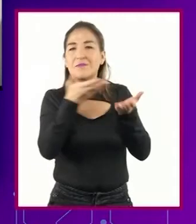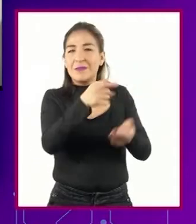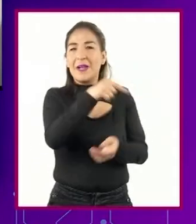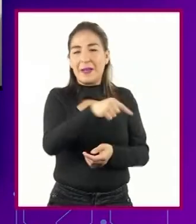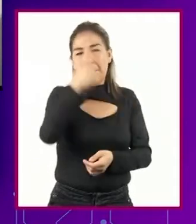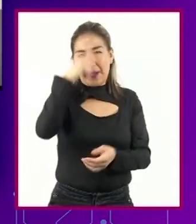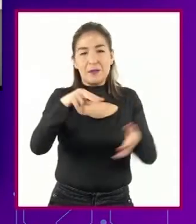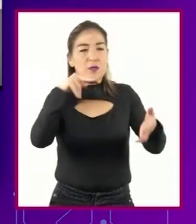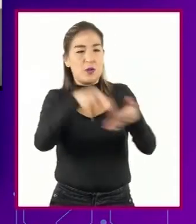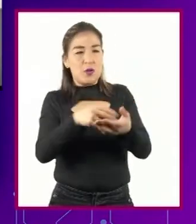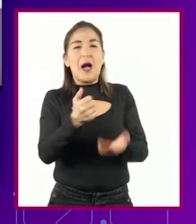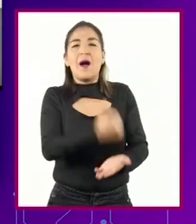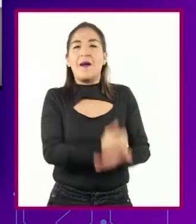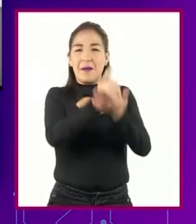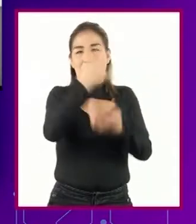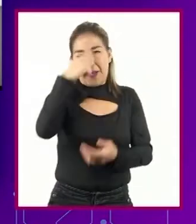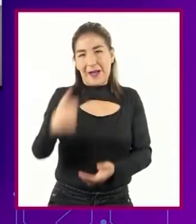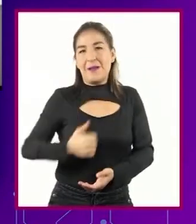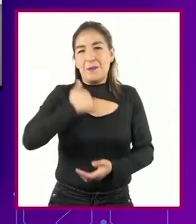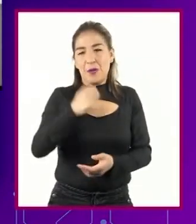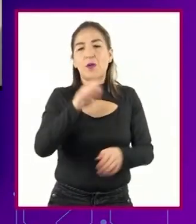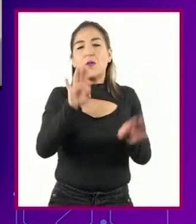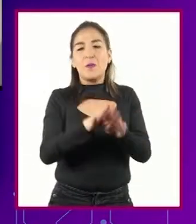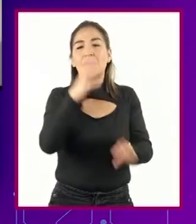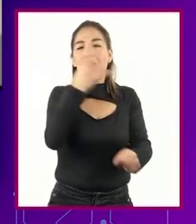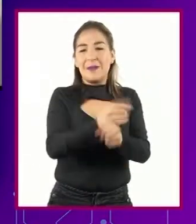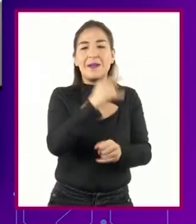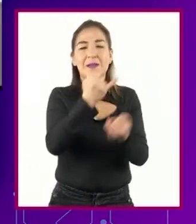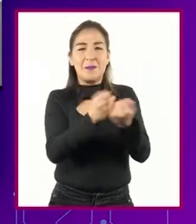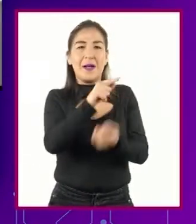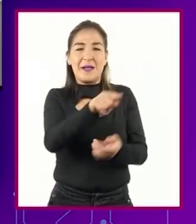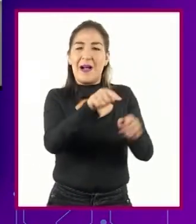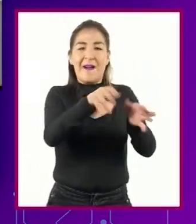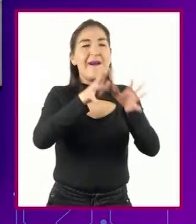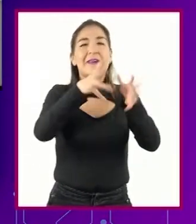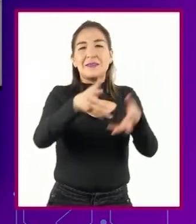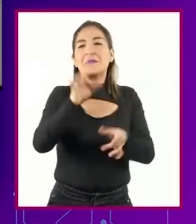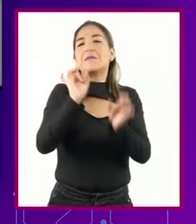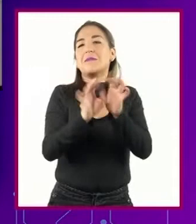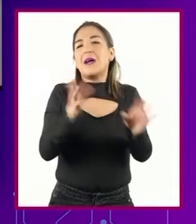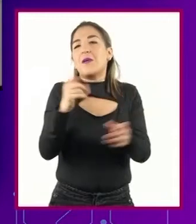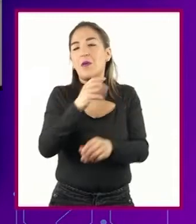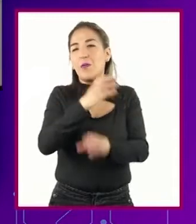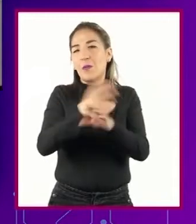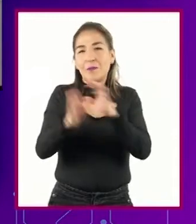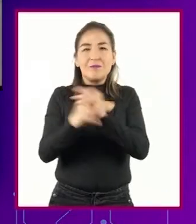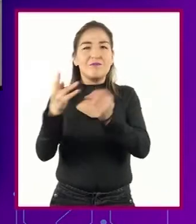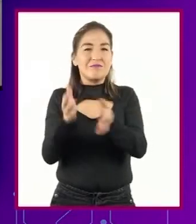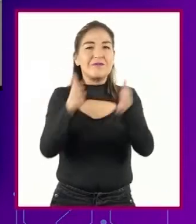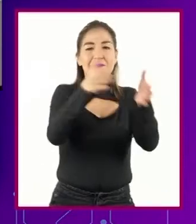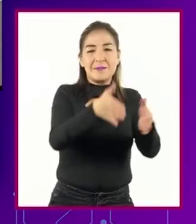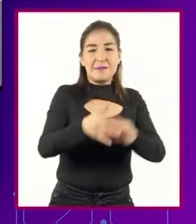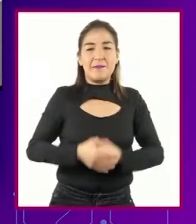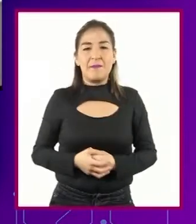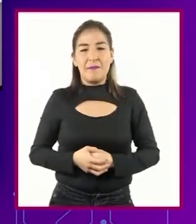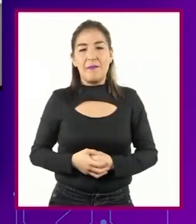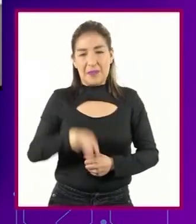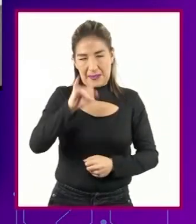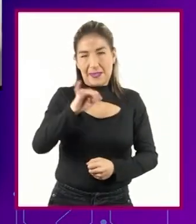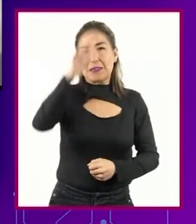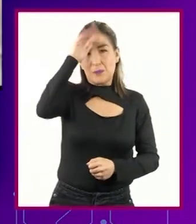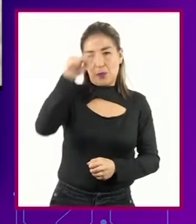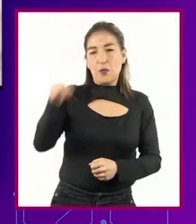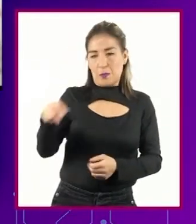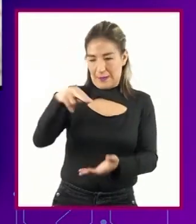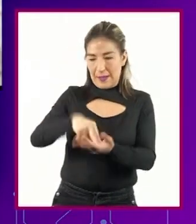un contacto doble y así aprovechar tanto el refri como el horno. Y ese dejarlo libre para cualquier otro aparato que necesitemos. Bueno, estoy de acuerdo con que estés